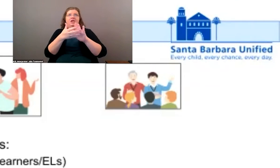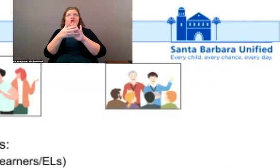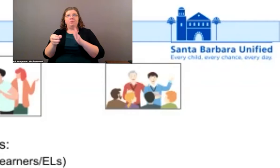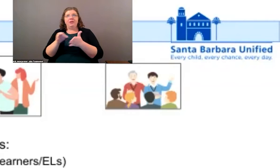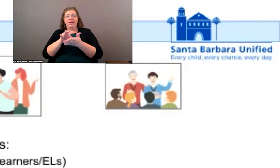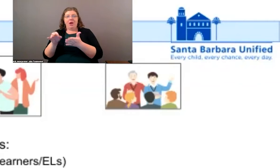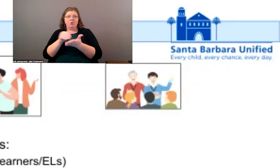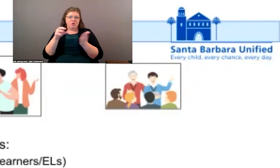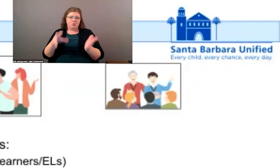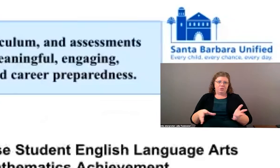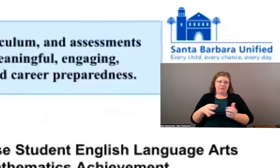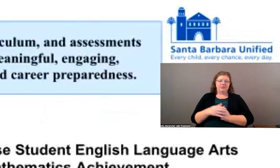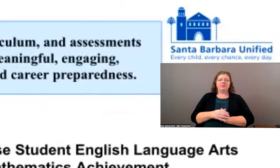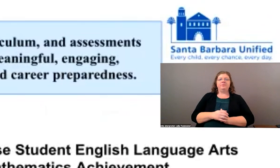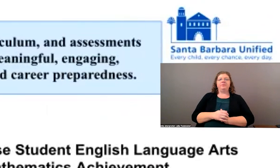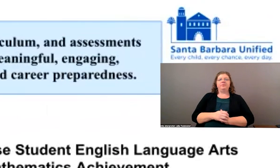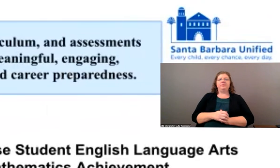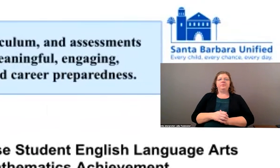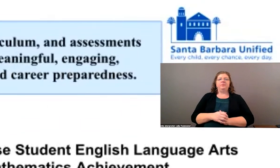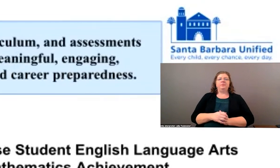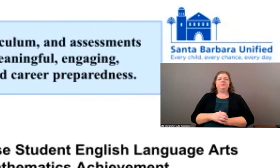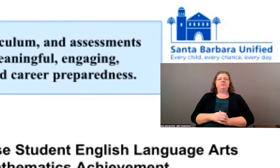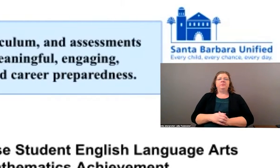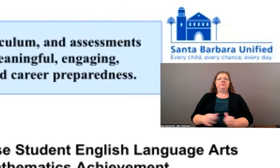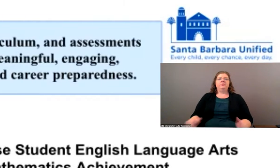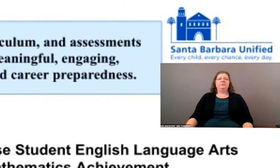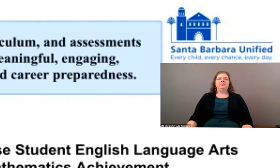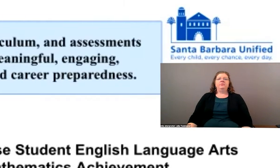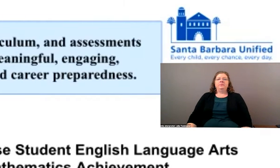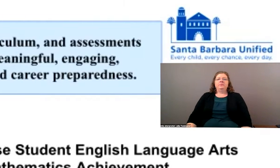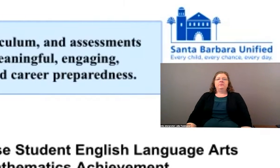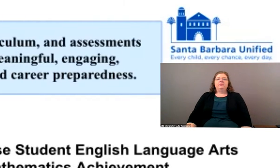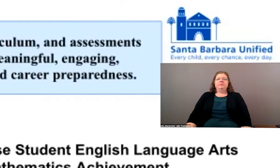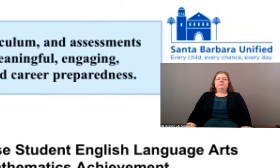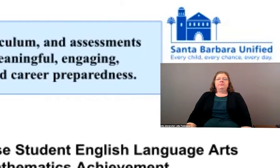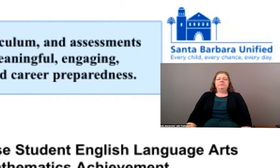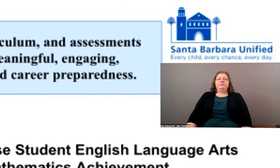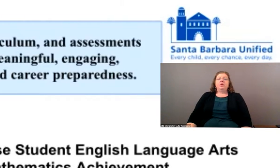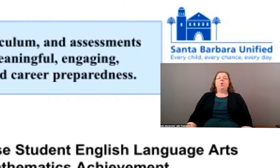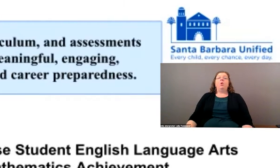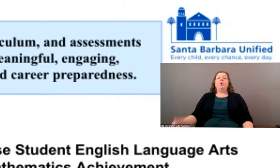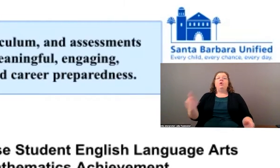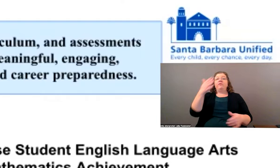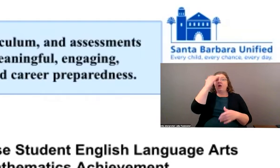duplicados. Siguiente diapositiva, por favor. Se me olvidó mencionar algo